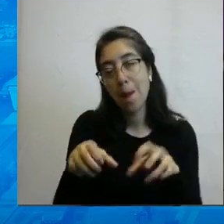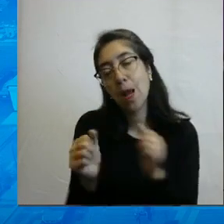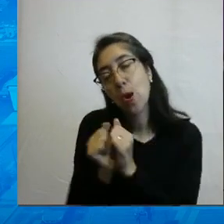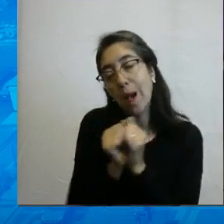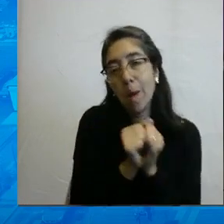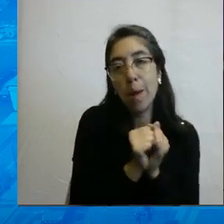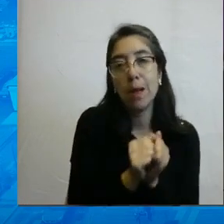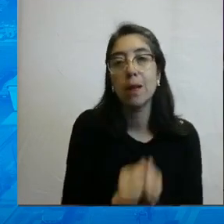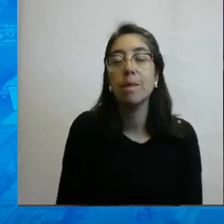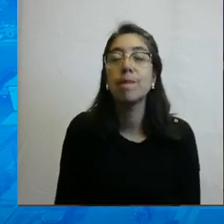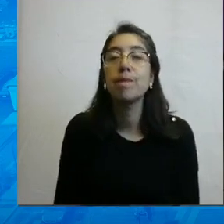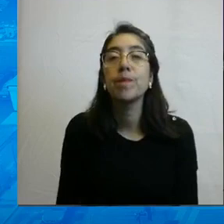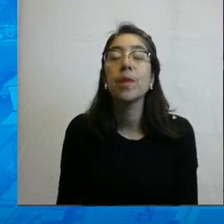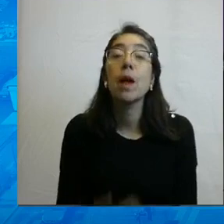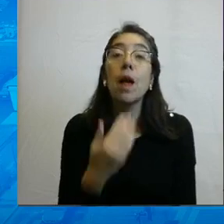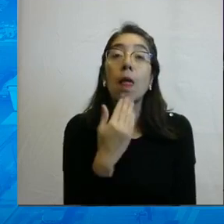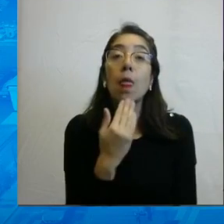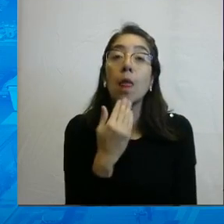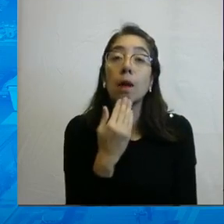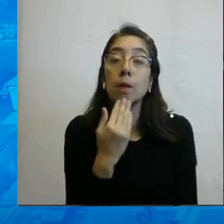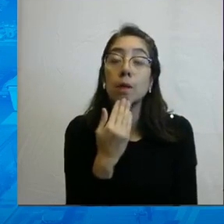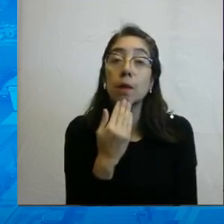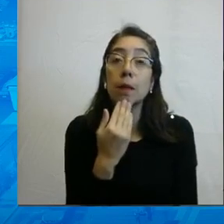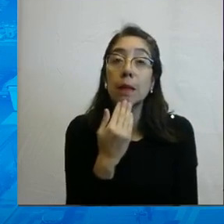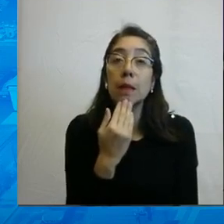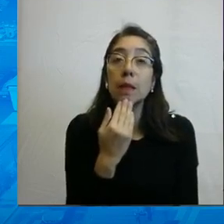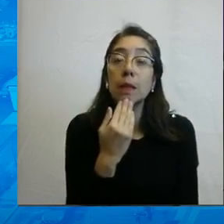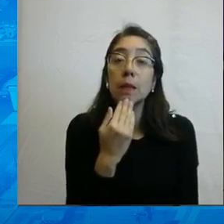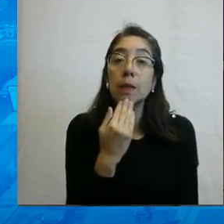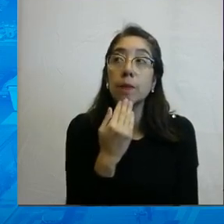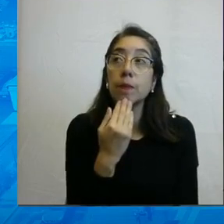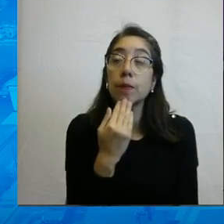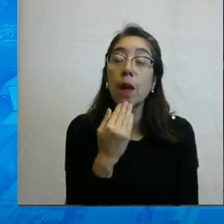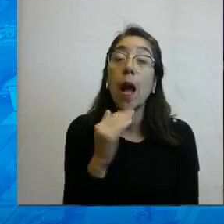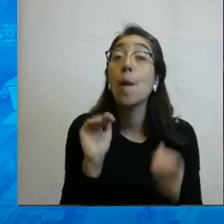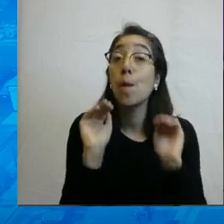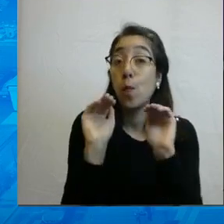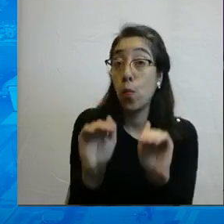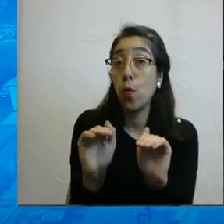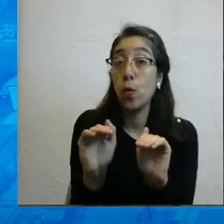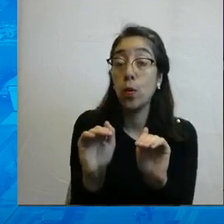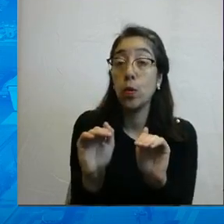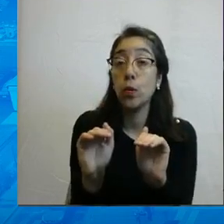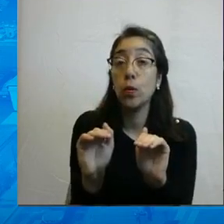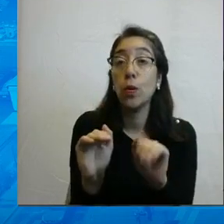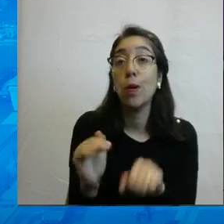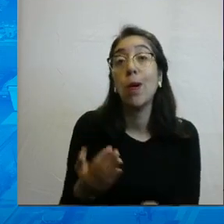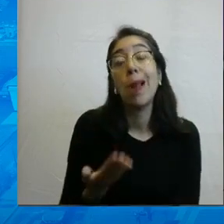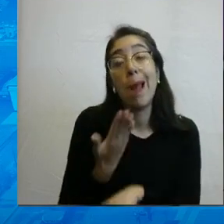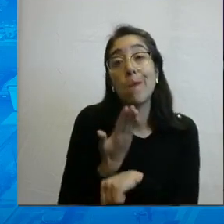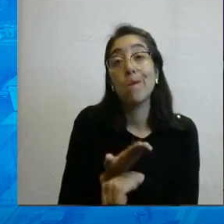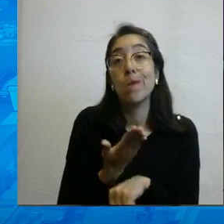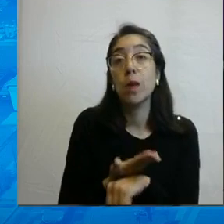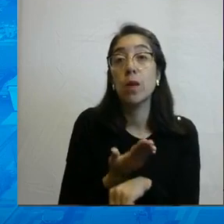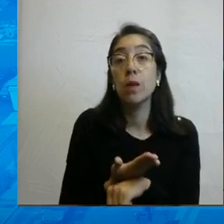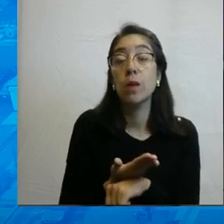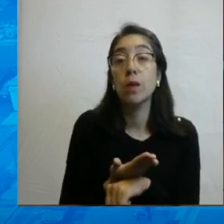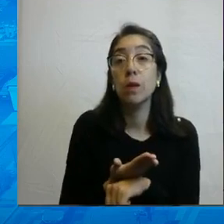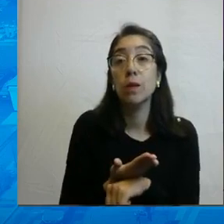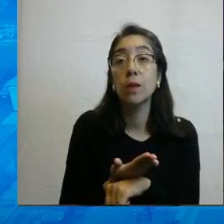Por otro lado, dentro también de varios concejal, apoyar a la solicitud de